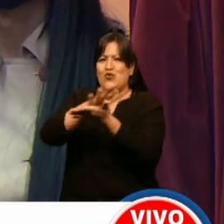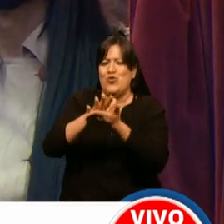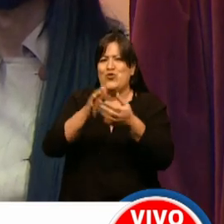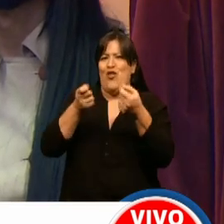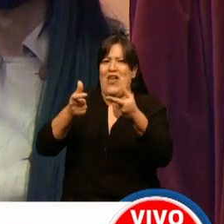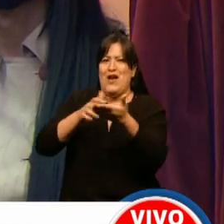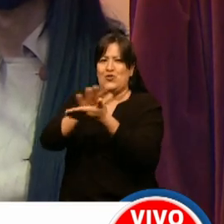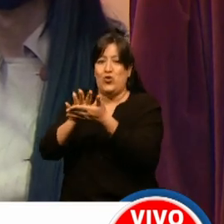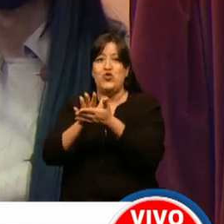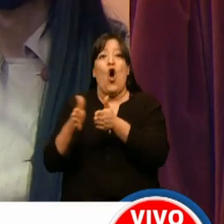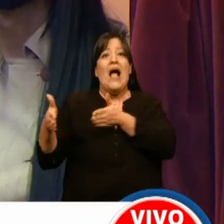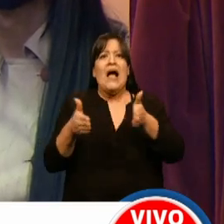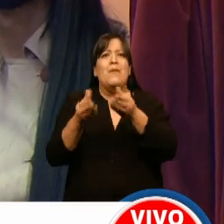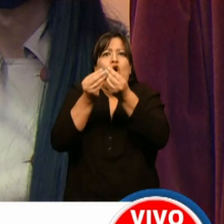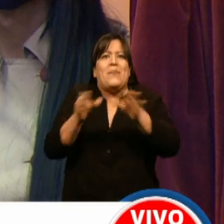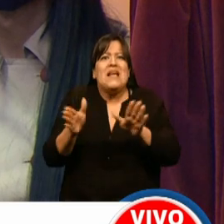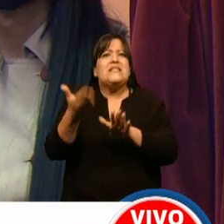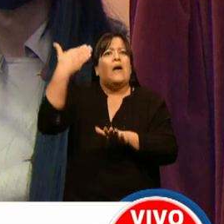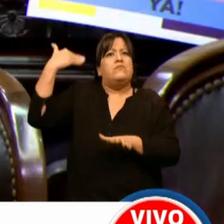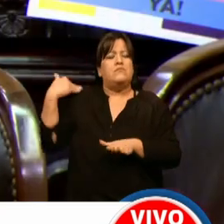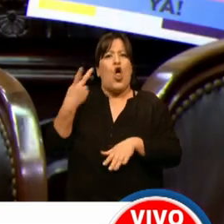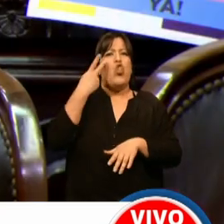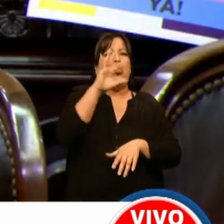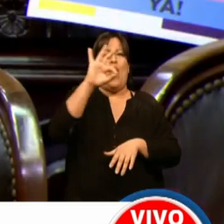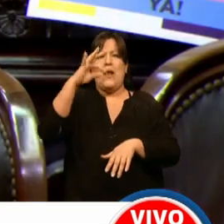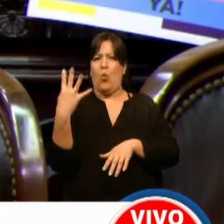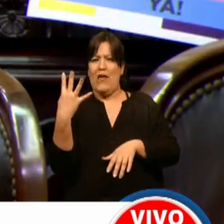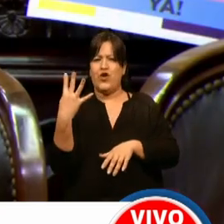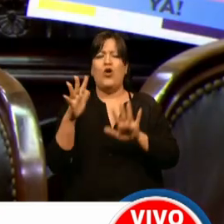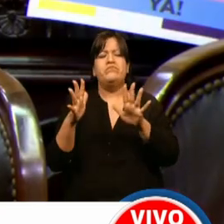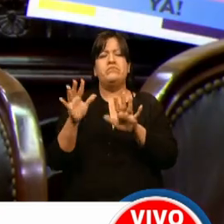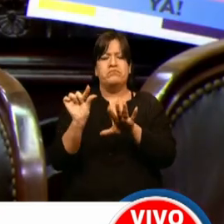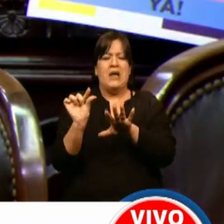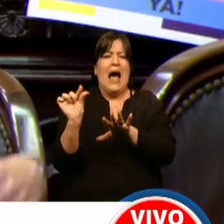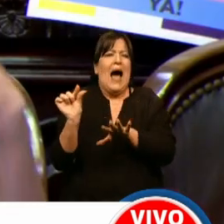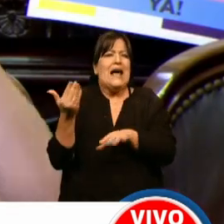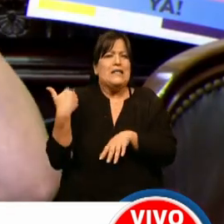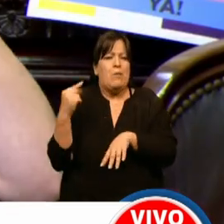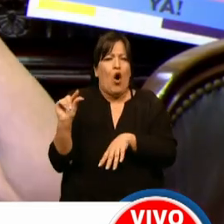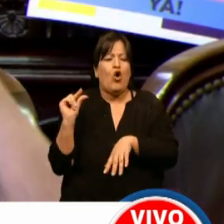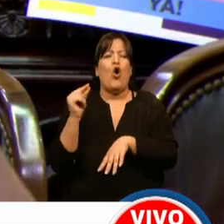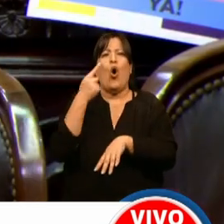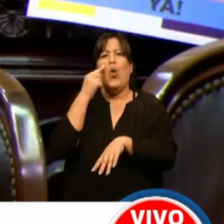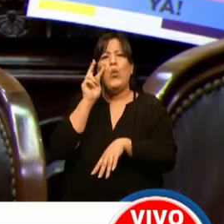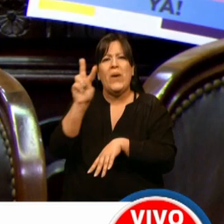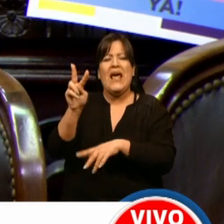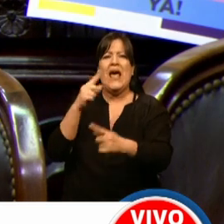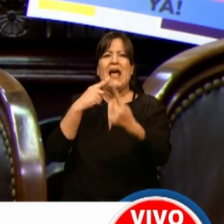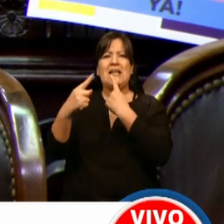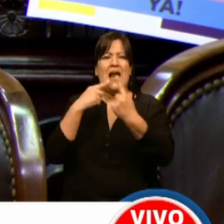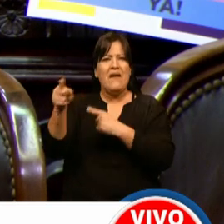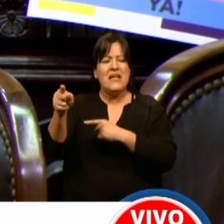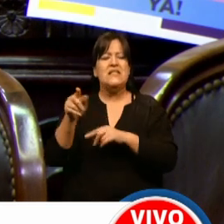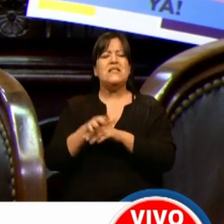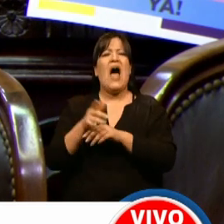comenzó en el 2004 hace muy poco veía una entrevista que